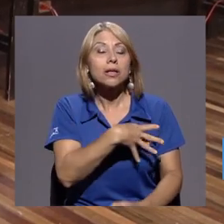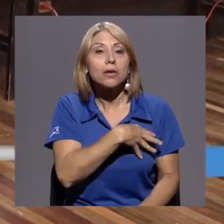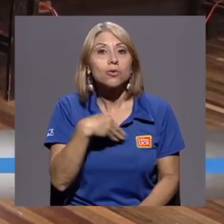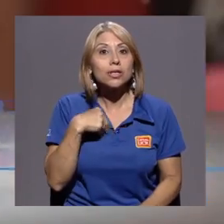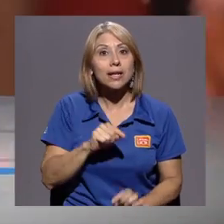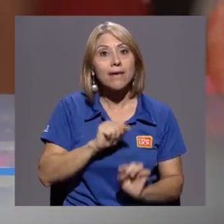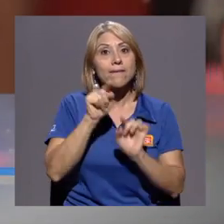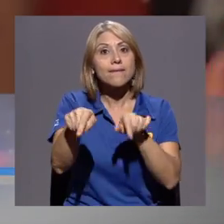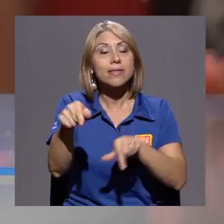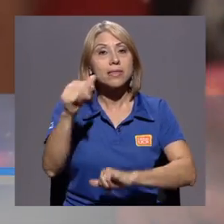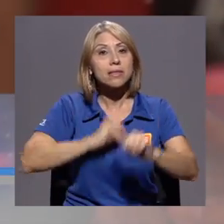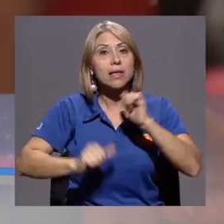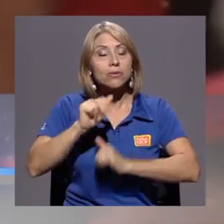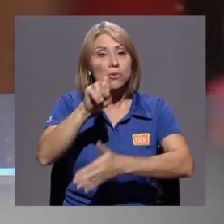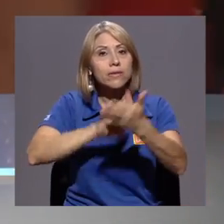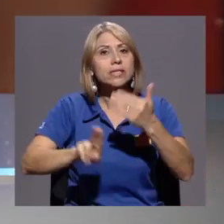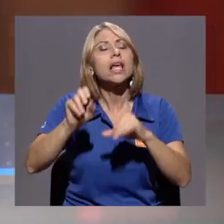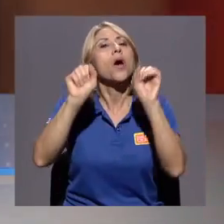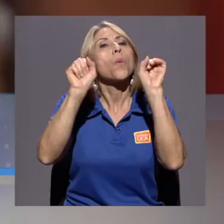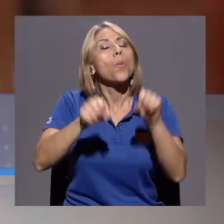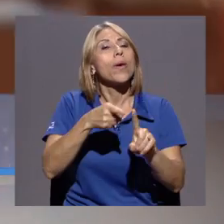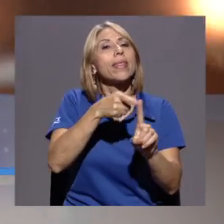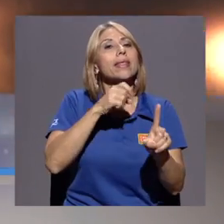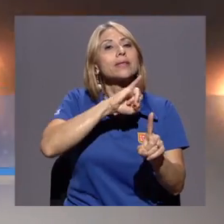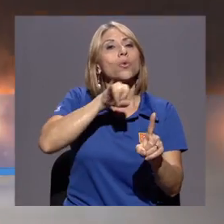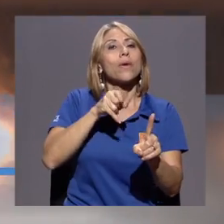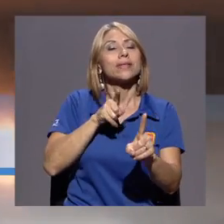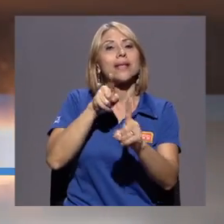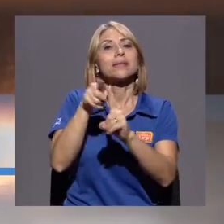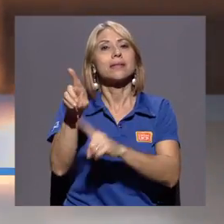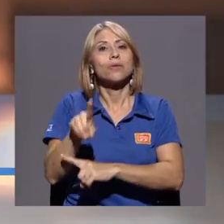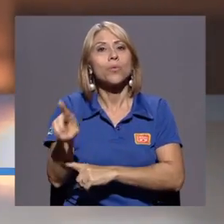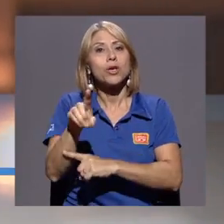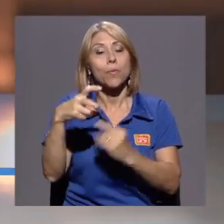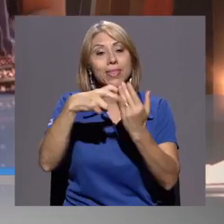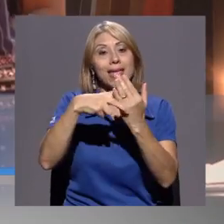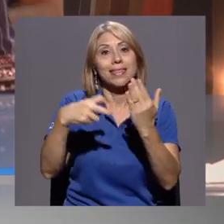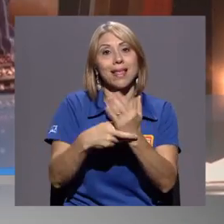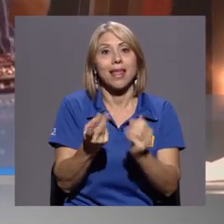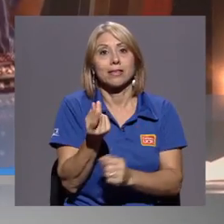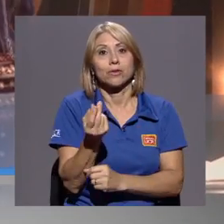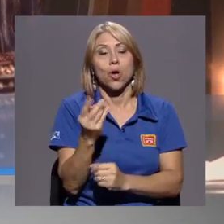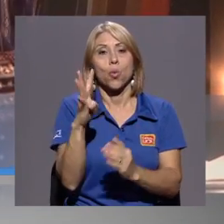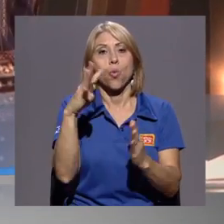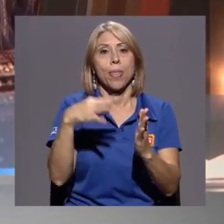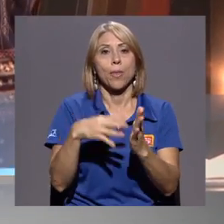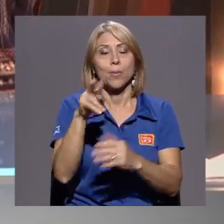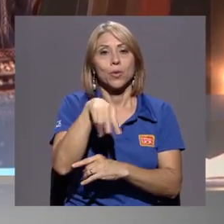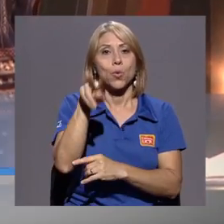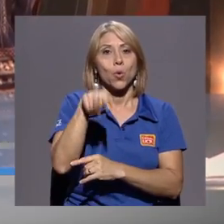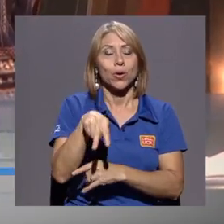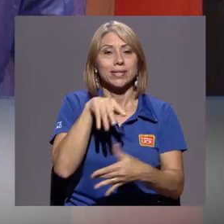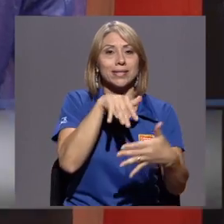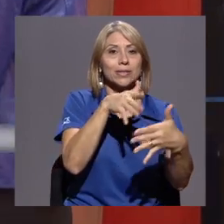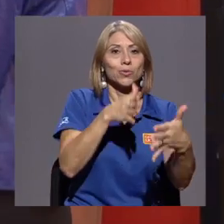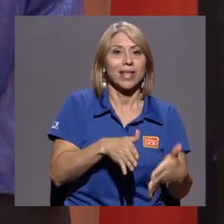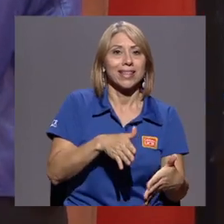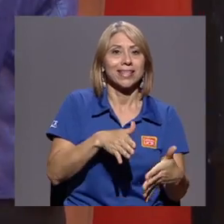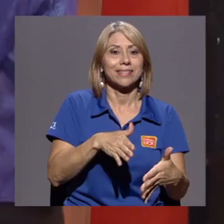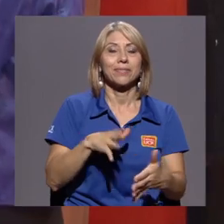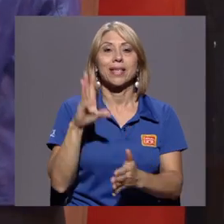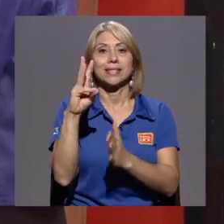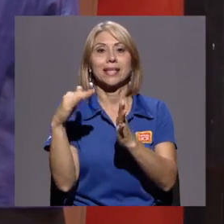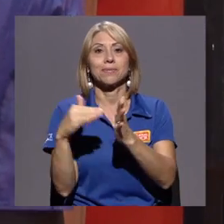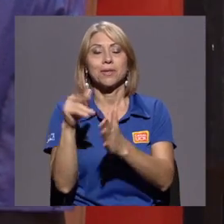al Teatro Universitario, puede hacerlo de jueves a domingo. Las entradas tienen un costo de 4.000 colones para estudiantes